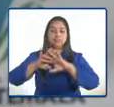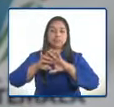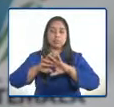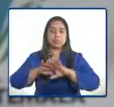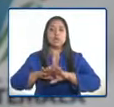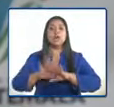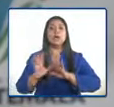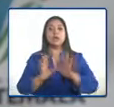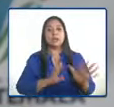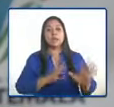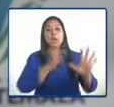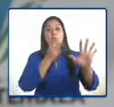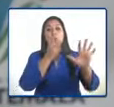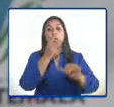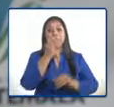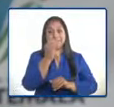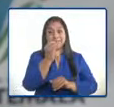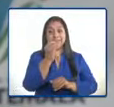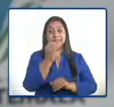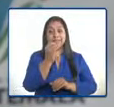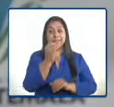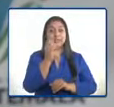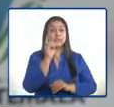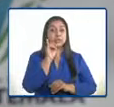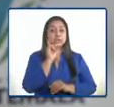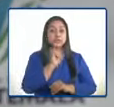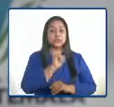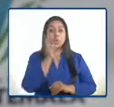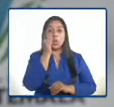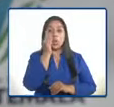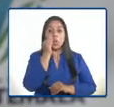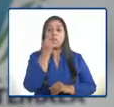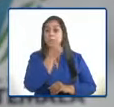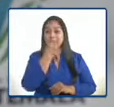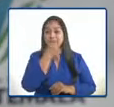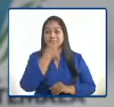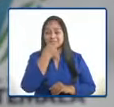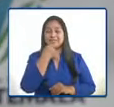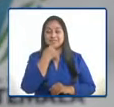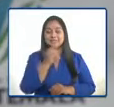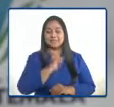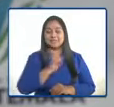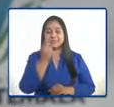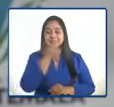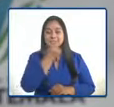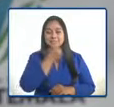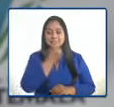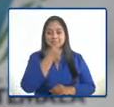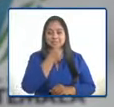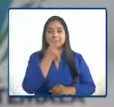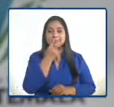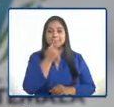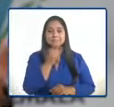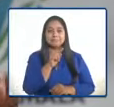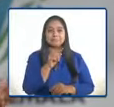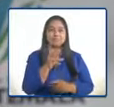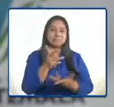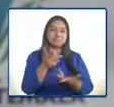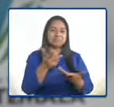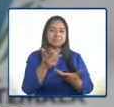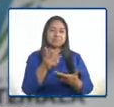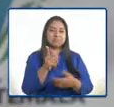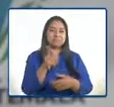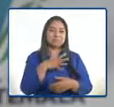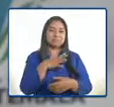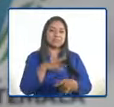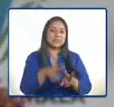de esos jóvenes son jovencitas, y tenemos una